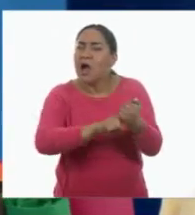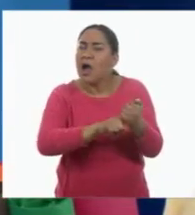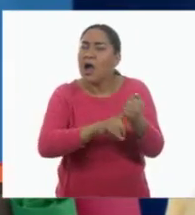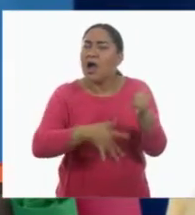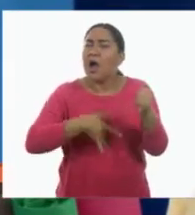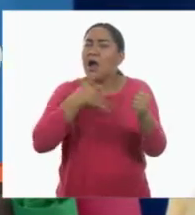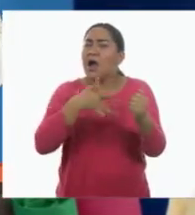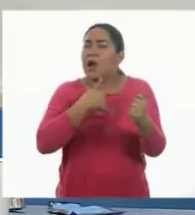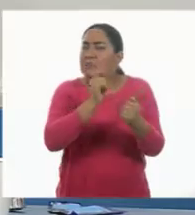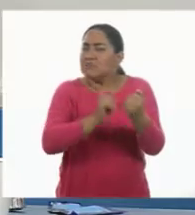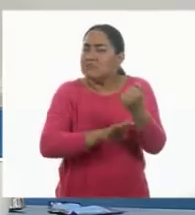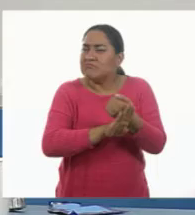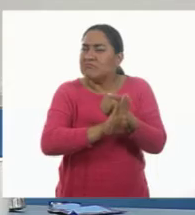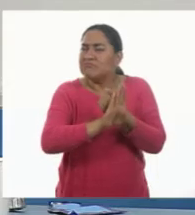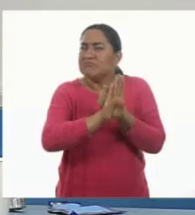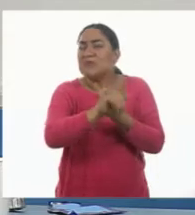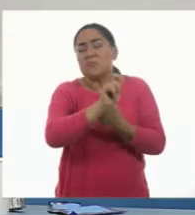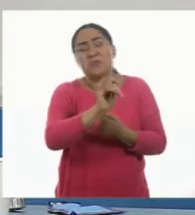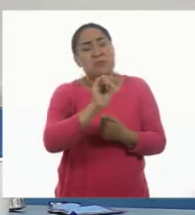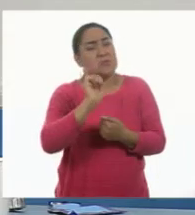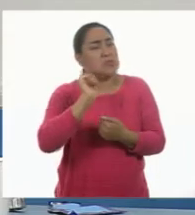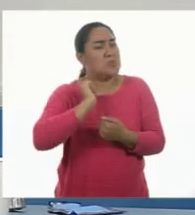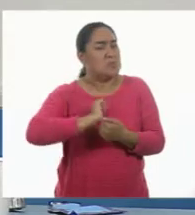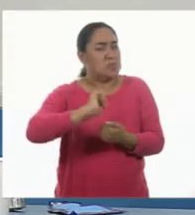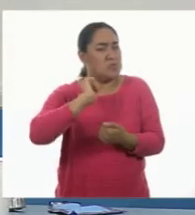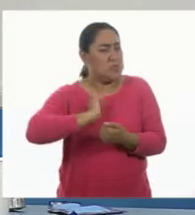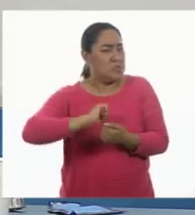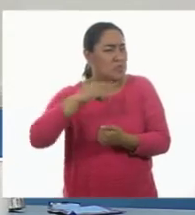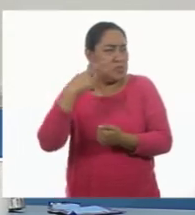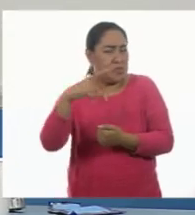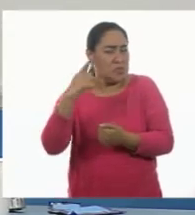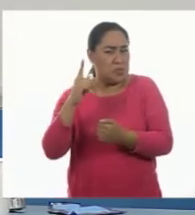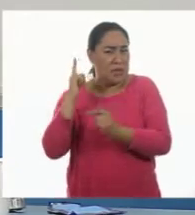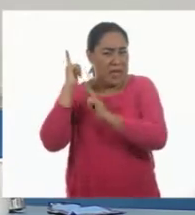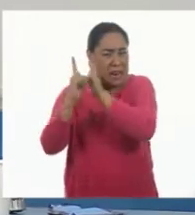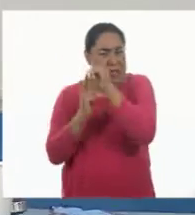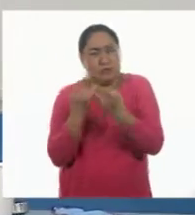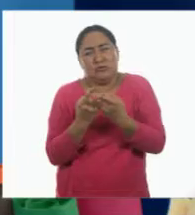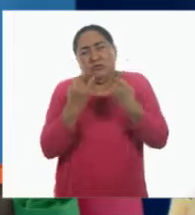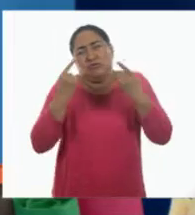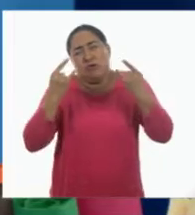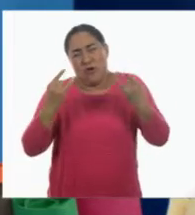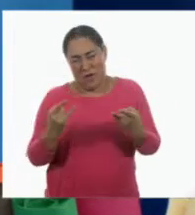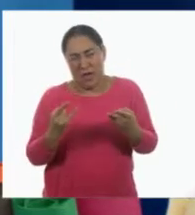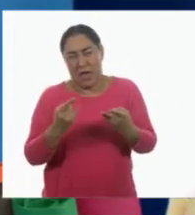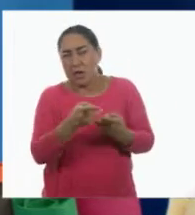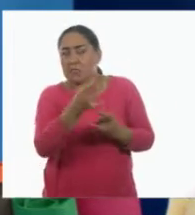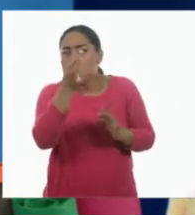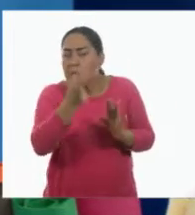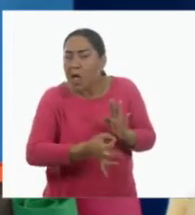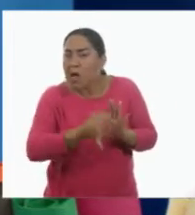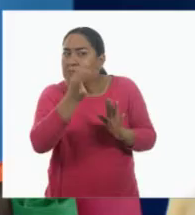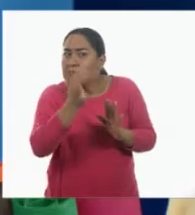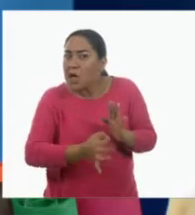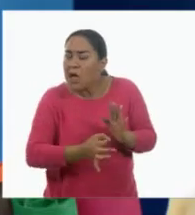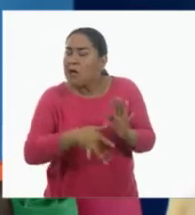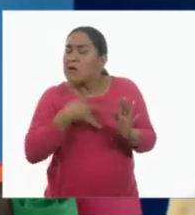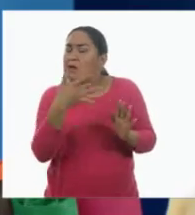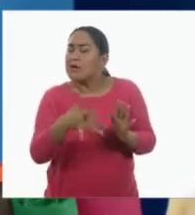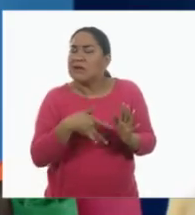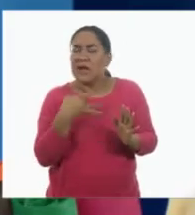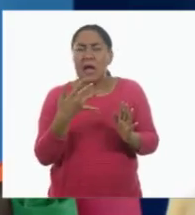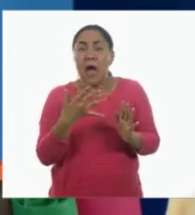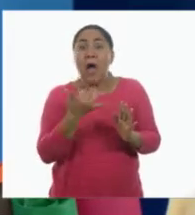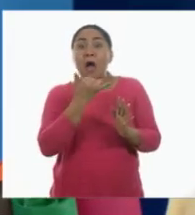una figura también de la mitología griega que podía predecir cosas. Seguía